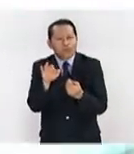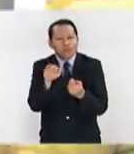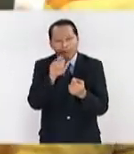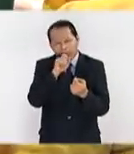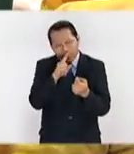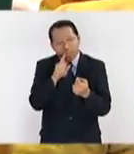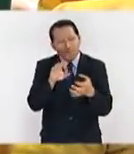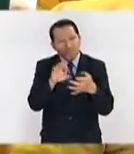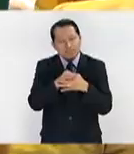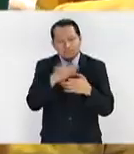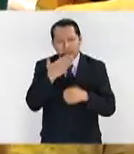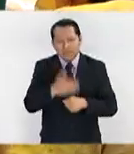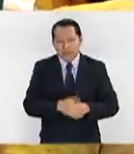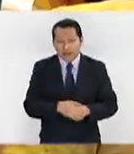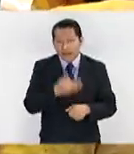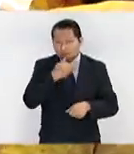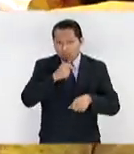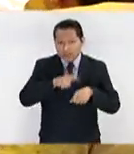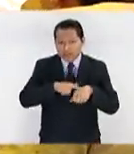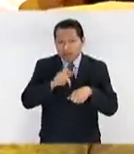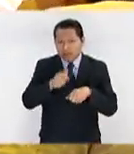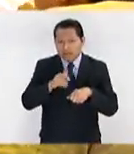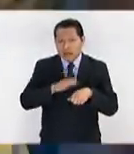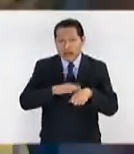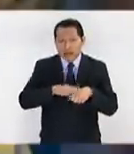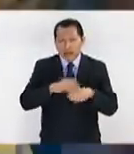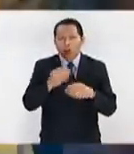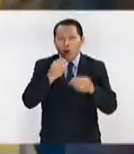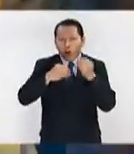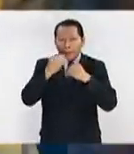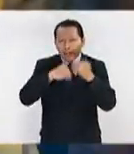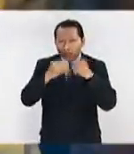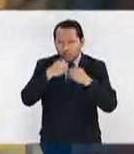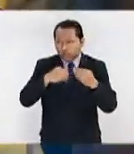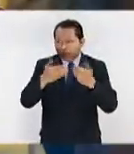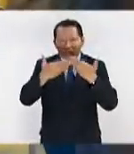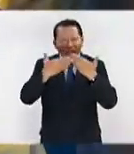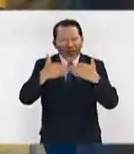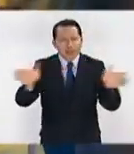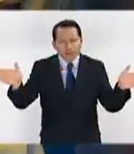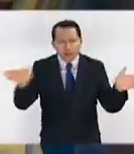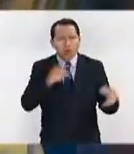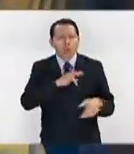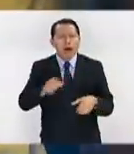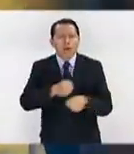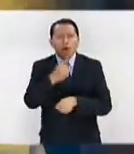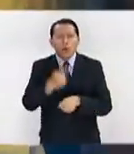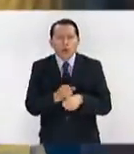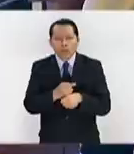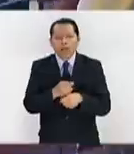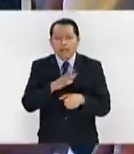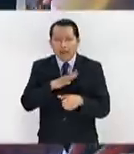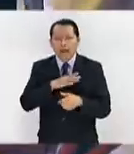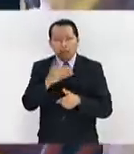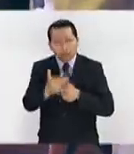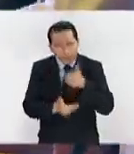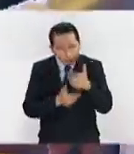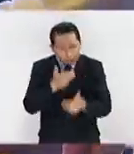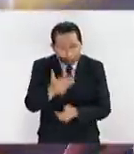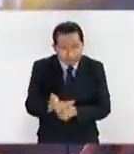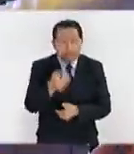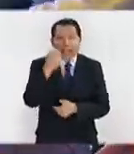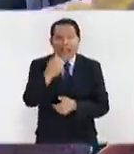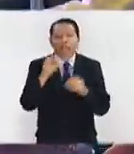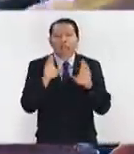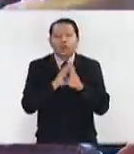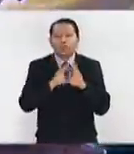totalidad. Durante el festival, el comedor comunitario está abierto para que todos tengan la oportunidad de servir, ya que este gesto